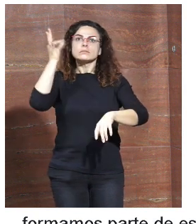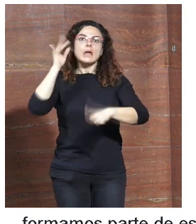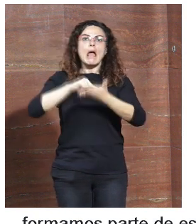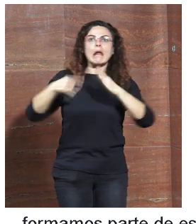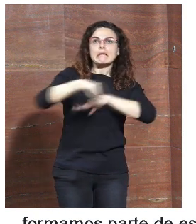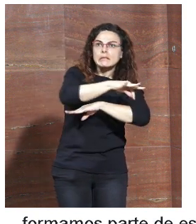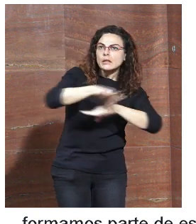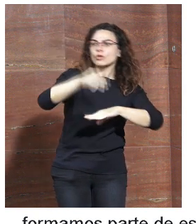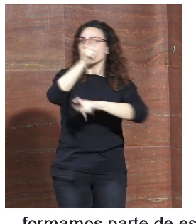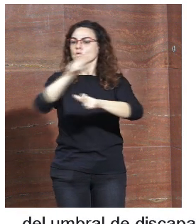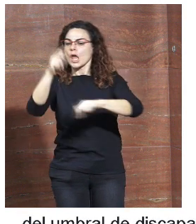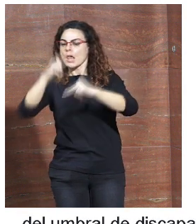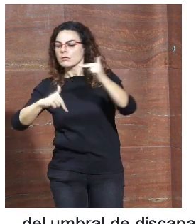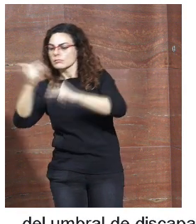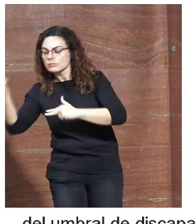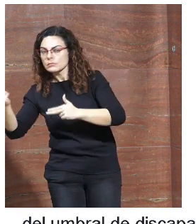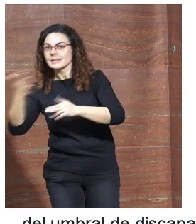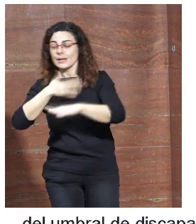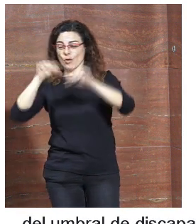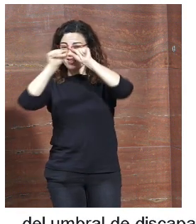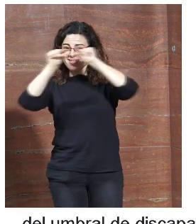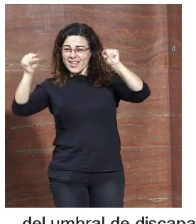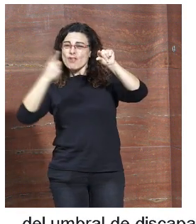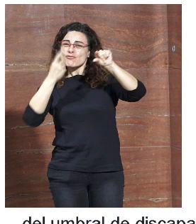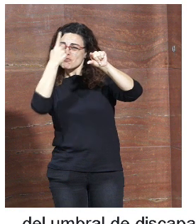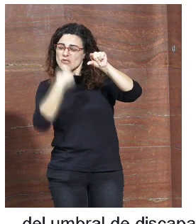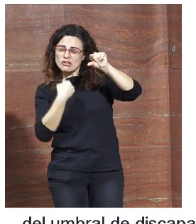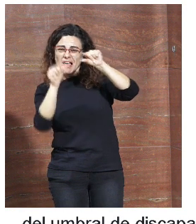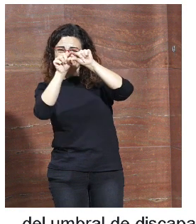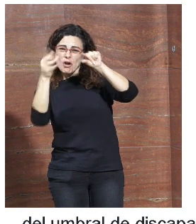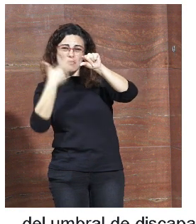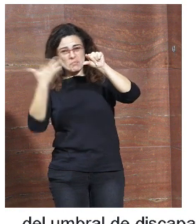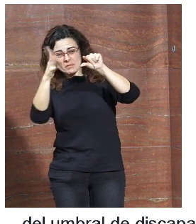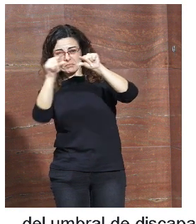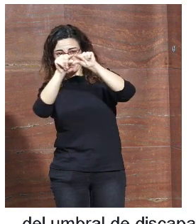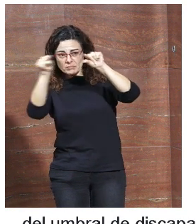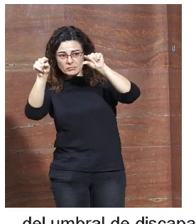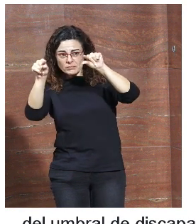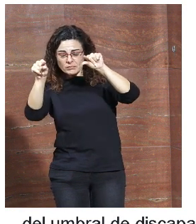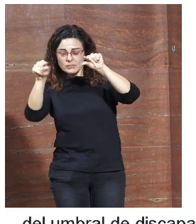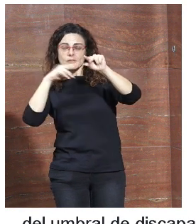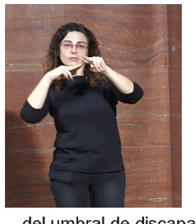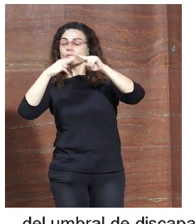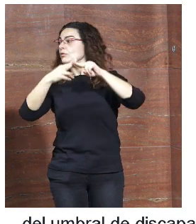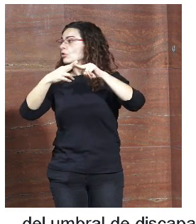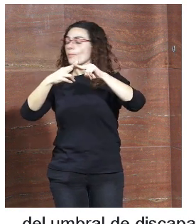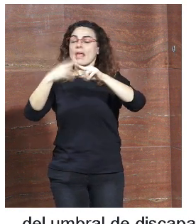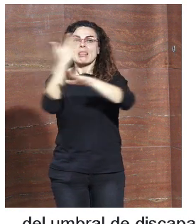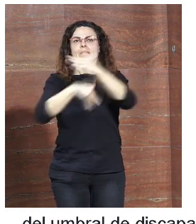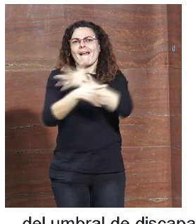mundo es que esa línea magenta, roja, rosa, como la veáis, que se le han llamado umbral de